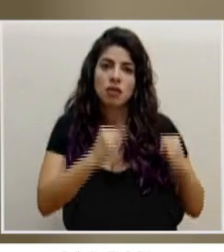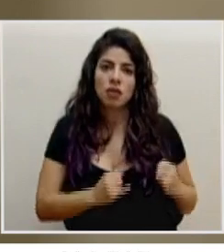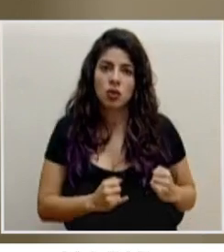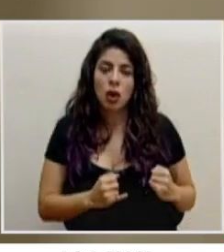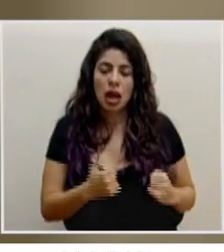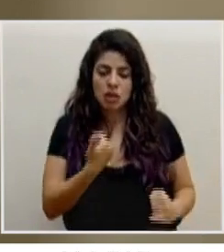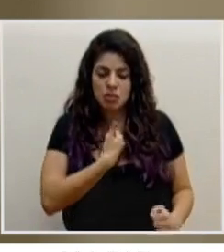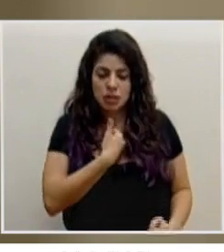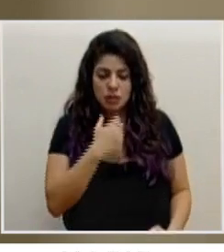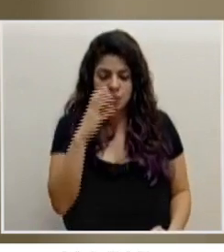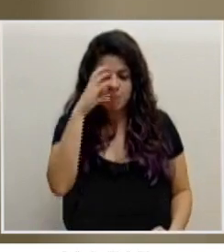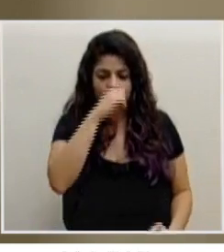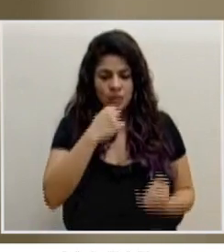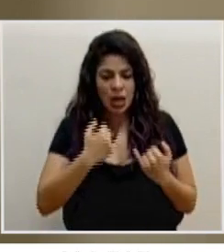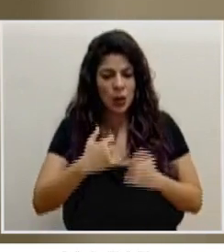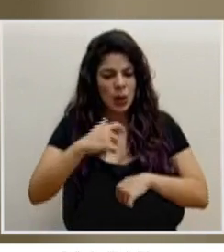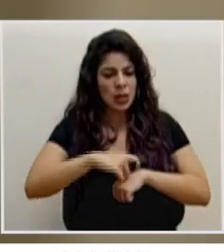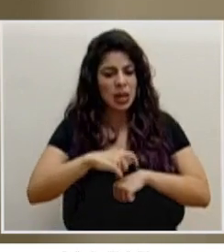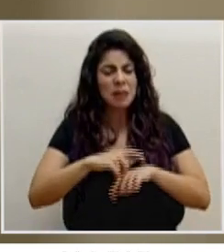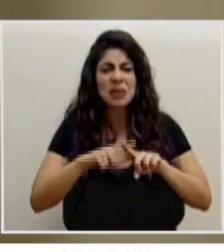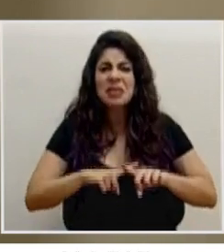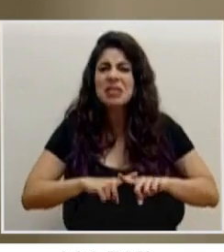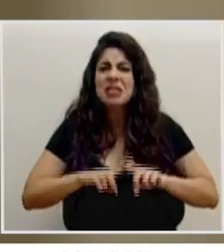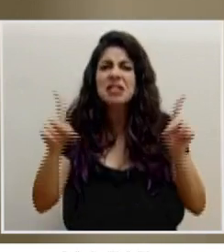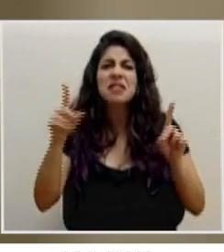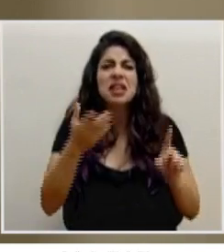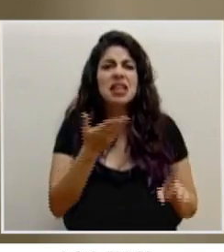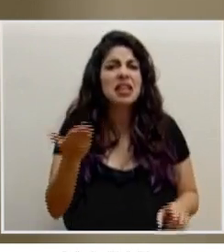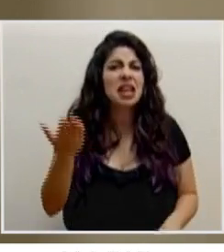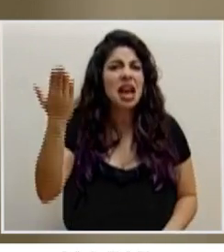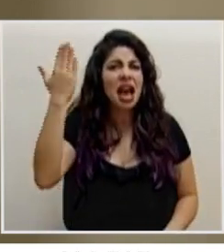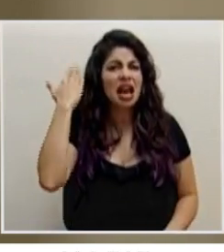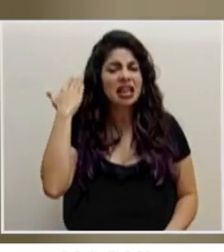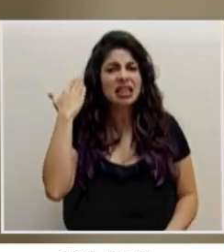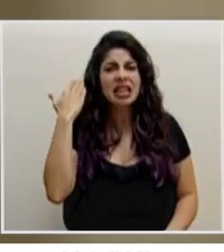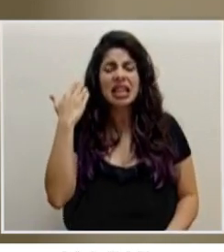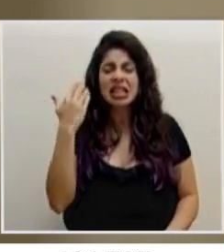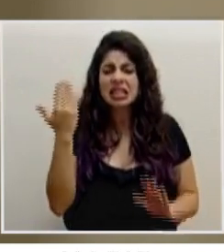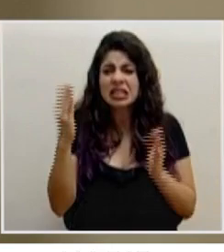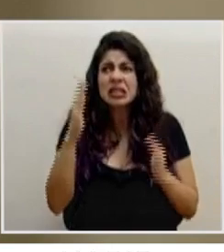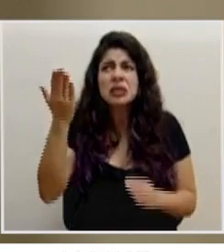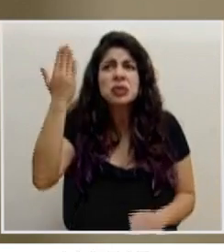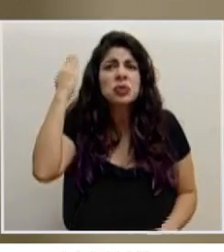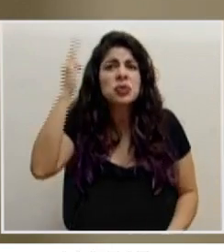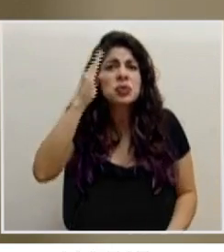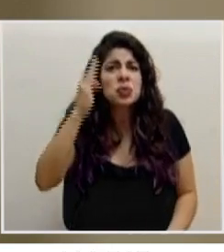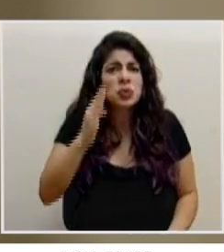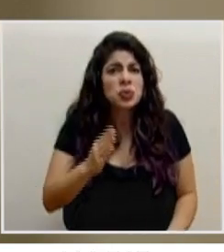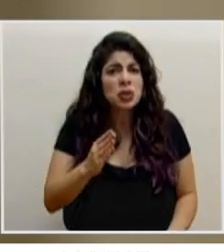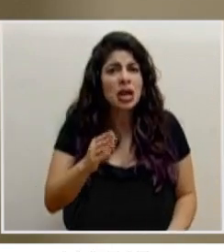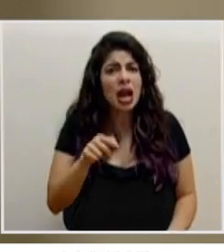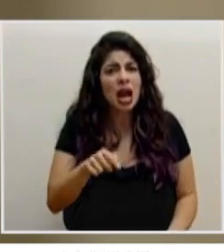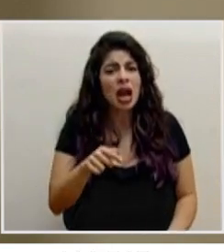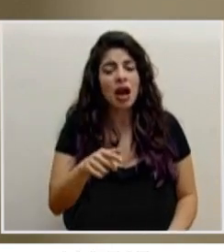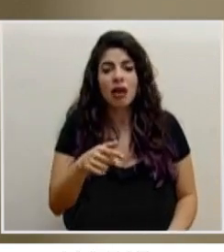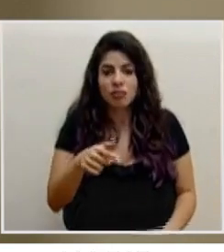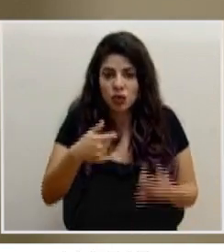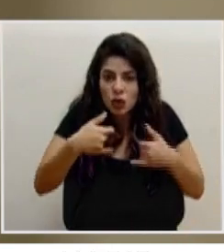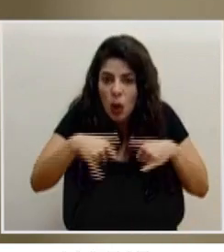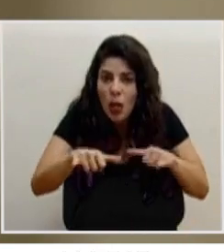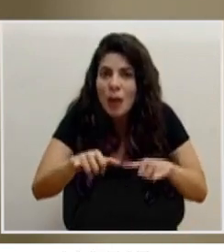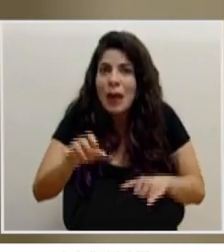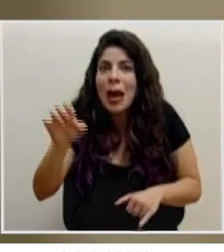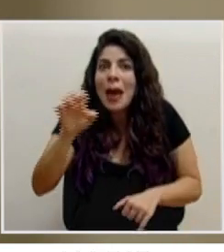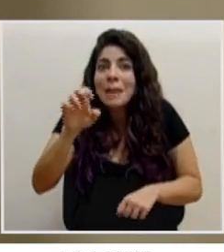estamos en un tiempo totalmente diferente a lo que estamos acostumbrados, viviendo tiempos sin precedentes. Sigue siendo una emergencia